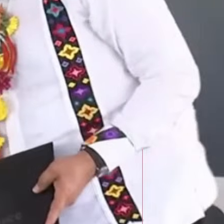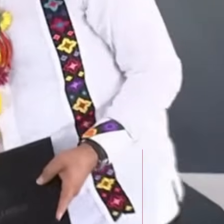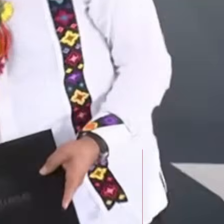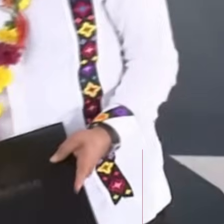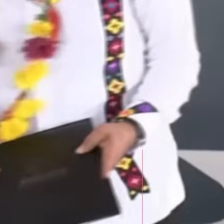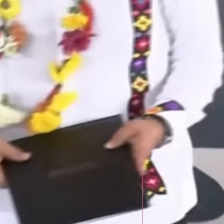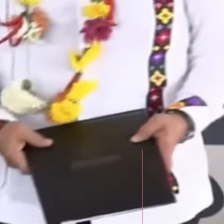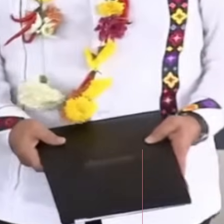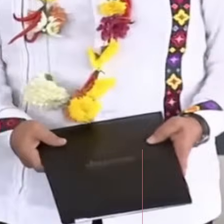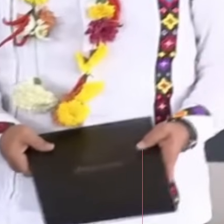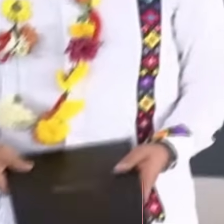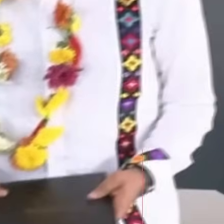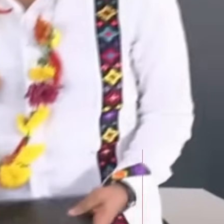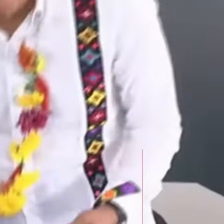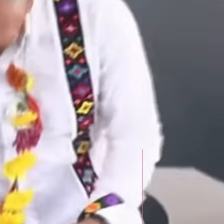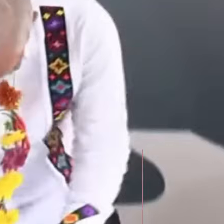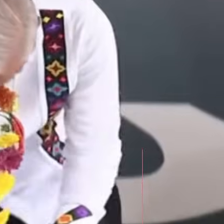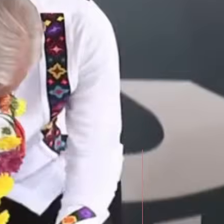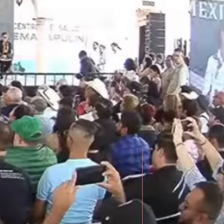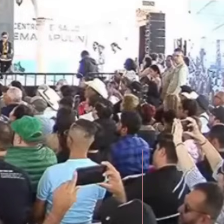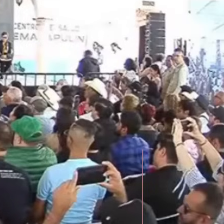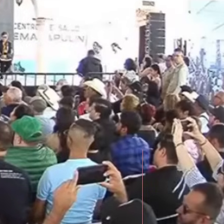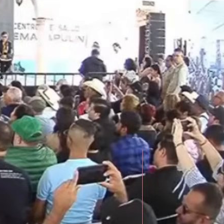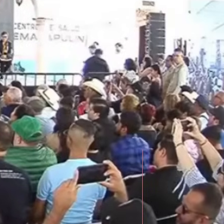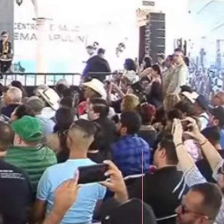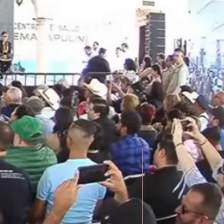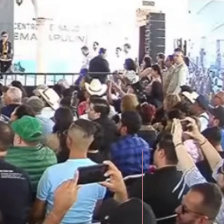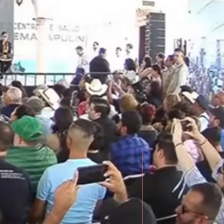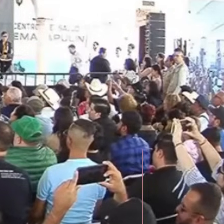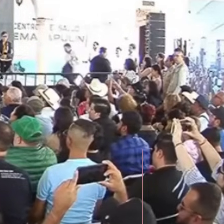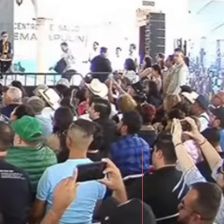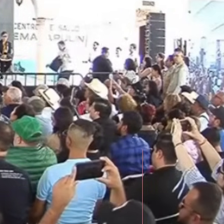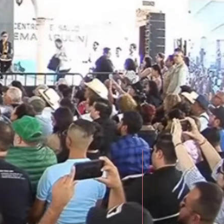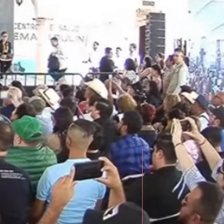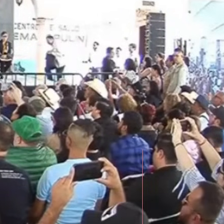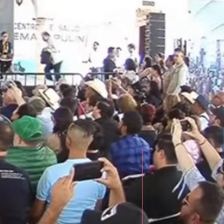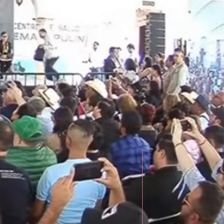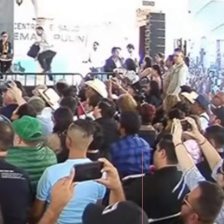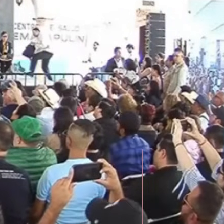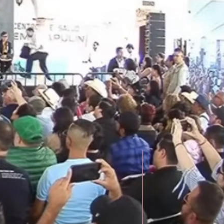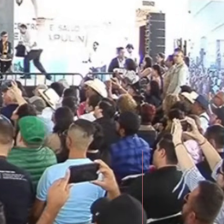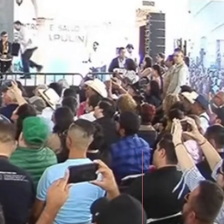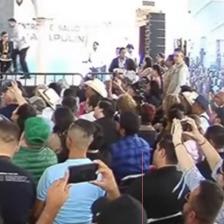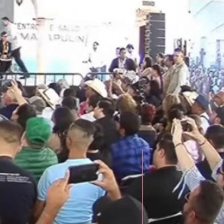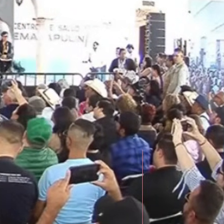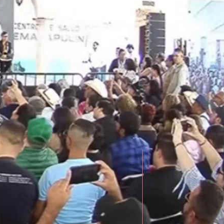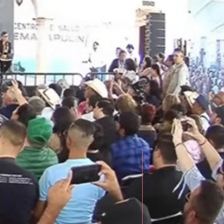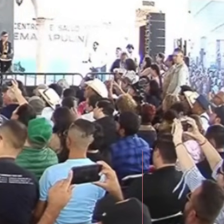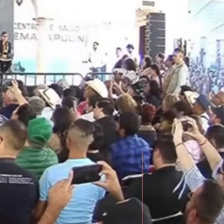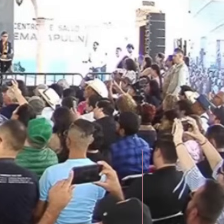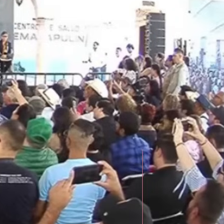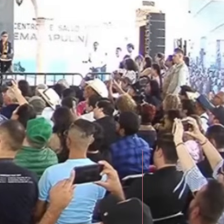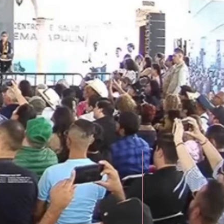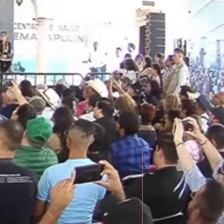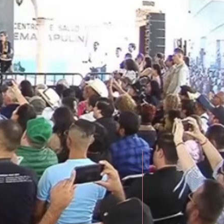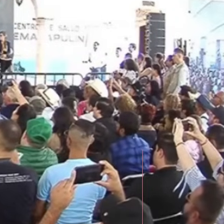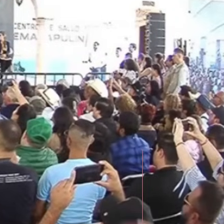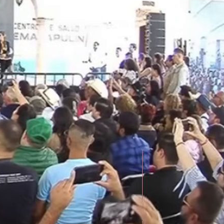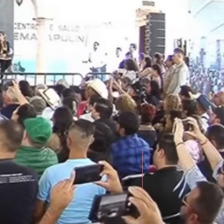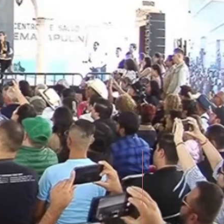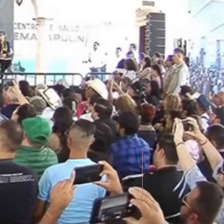Finalmente, quiero decirle a la presidenta electa que más allá de cualquier agenda política, esta es tu casa,